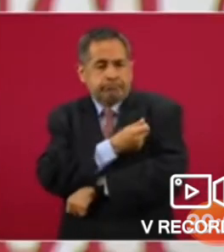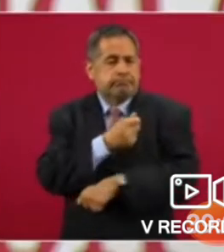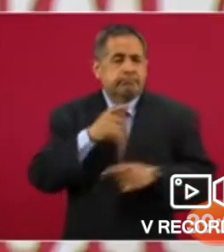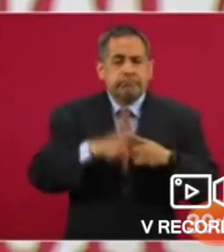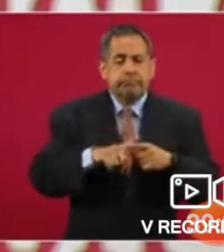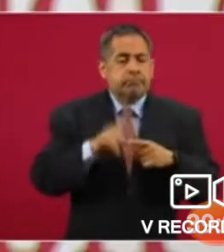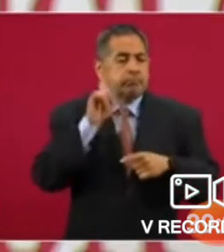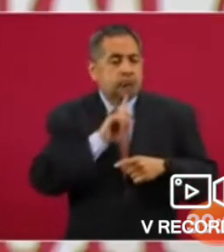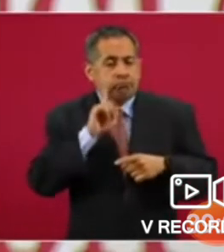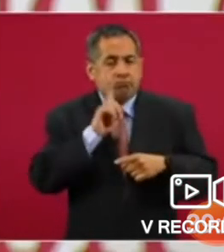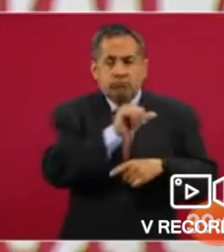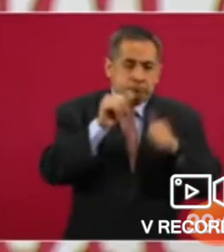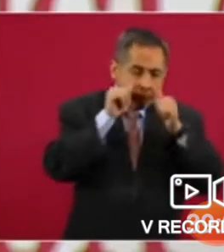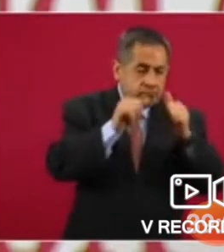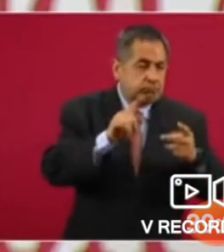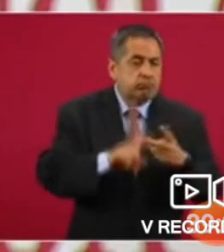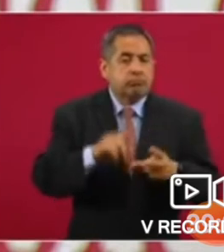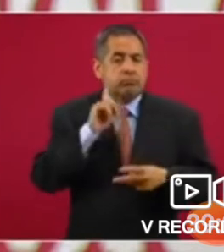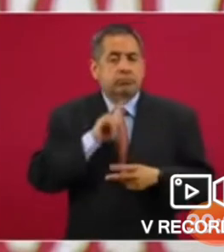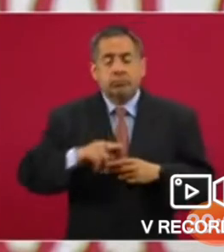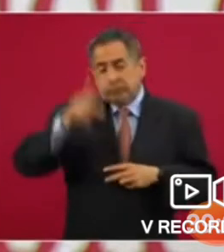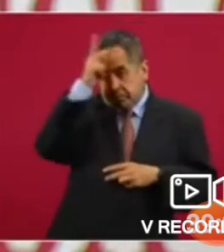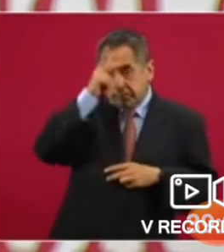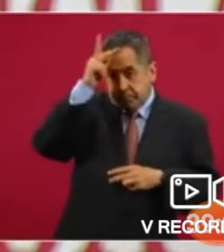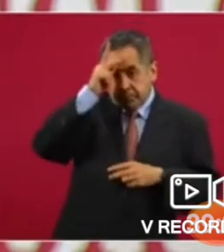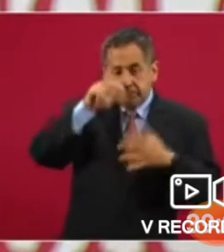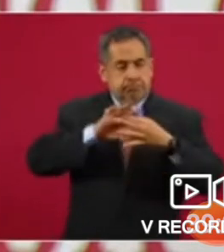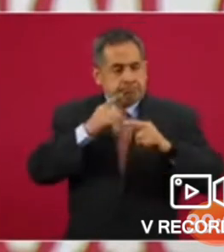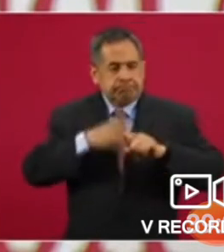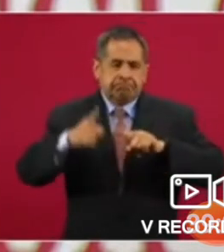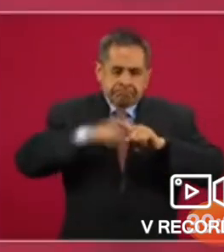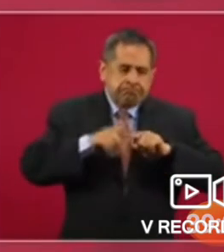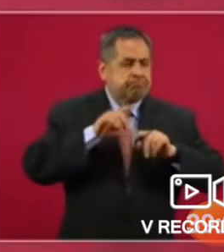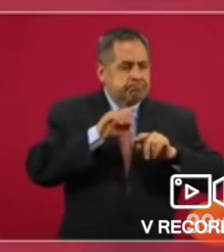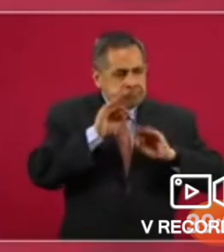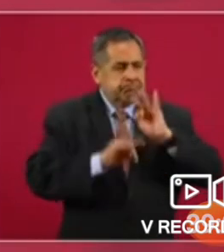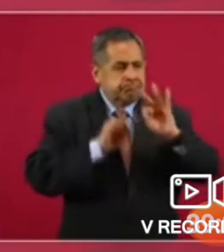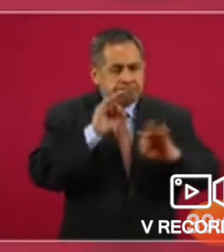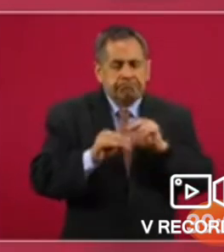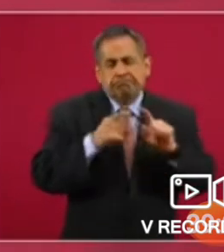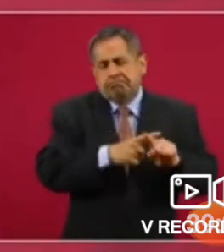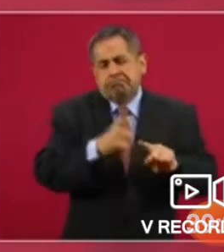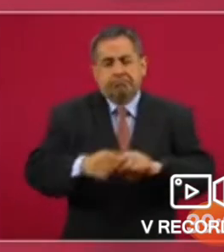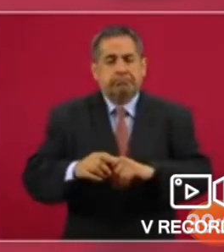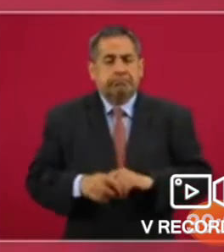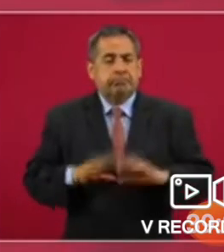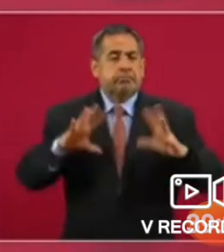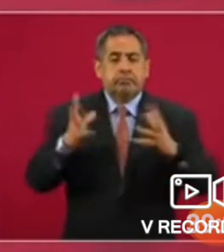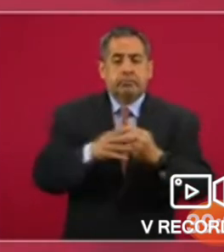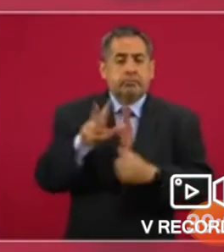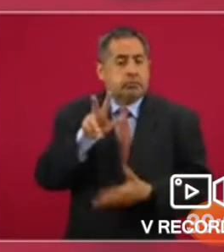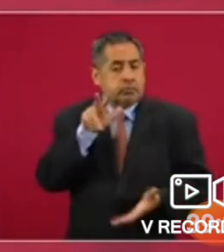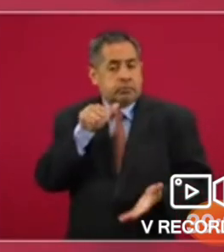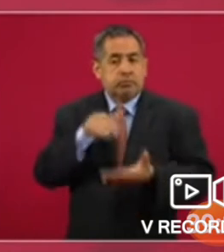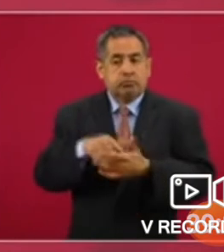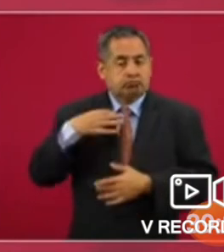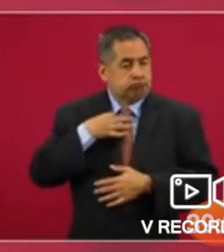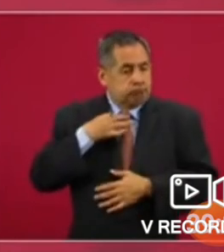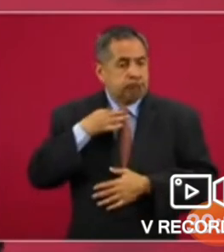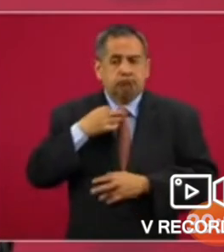mujer, atención psicológica y diversos estudios médicos. Hay más de 8,000 voluntarios que